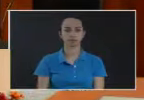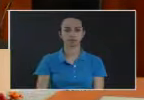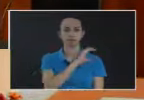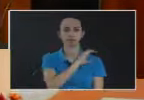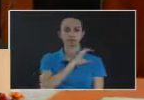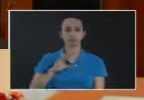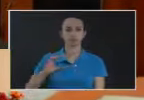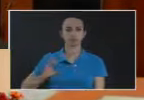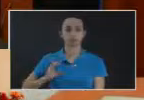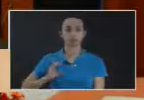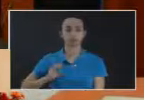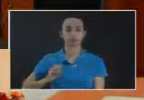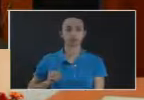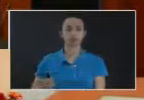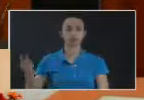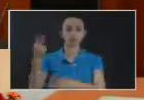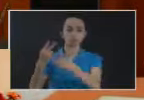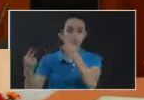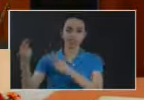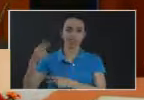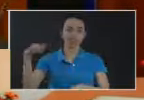Cristo viene pronto.